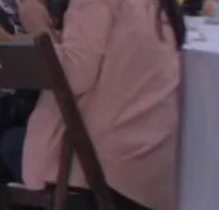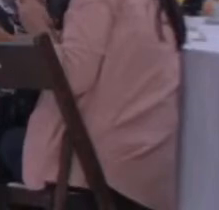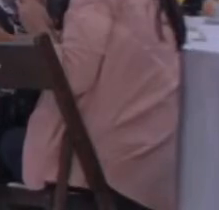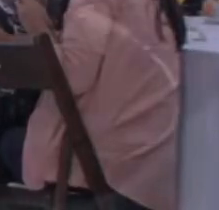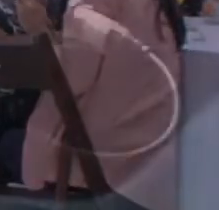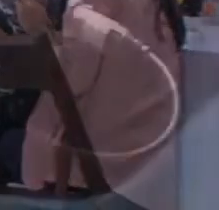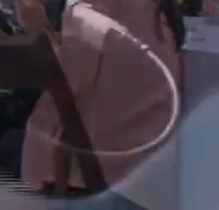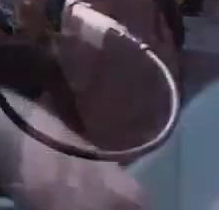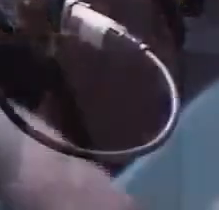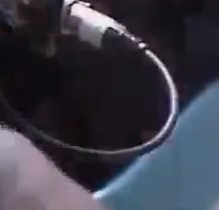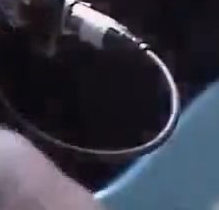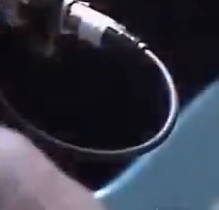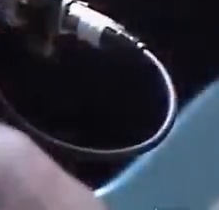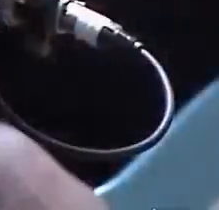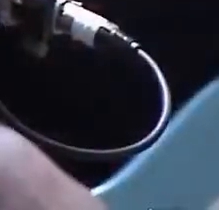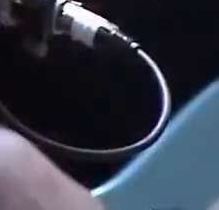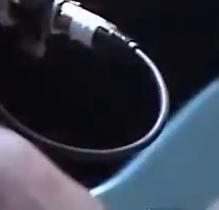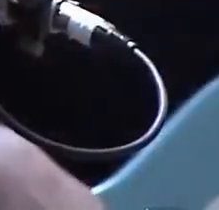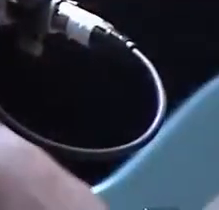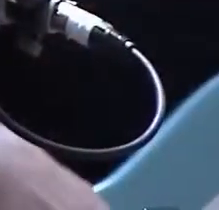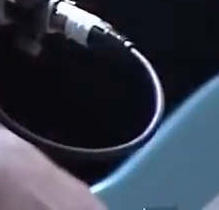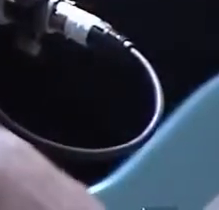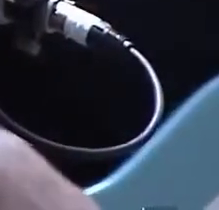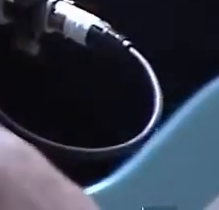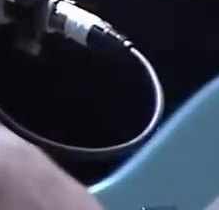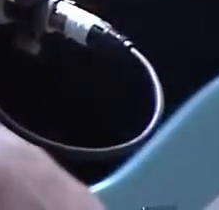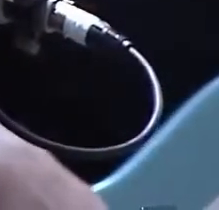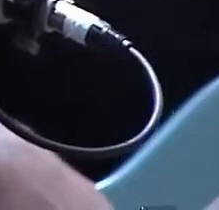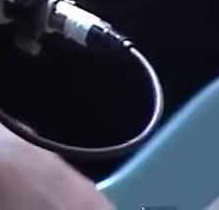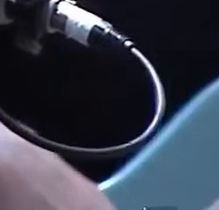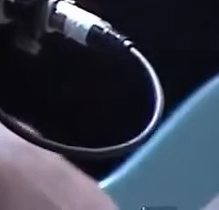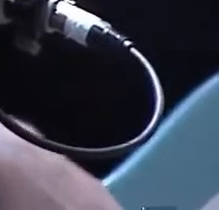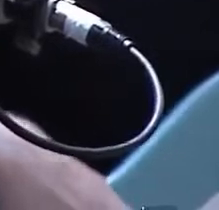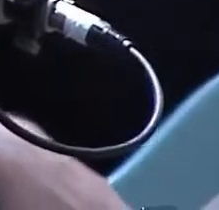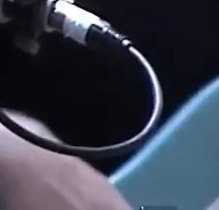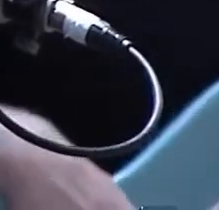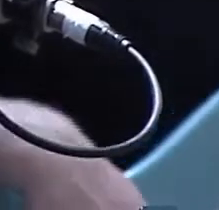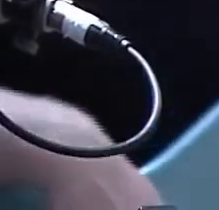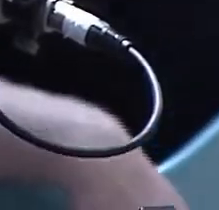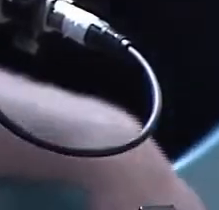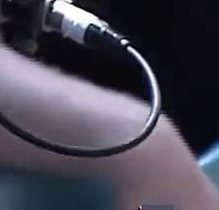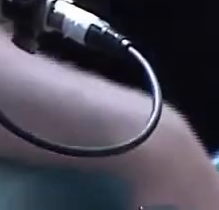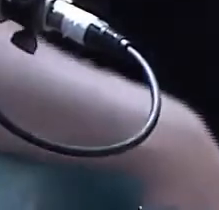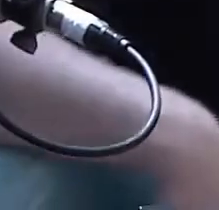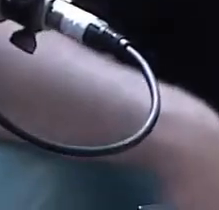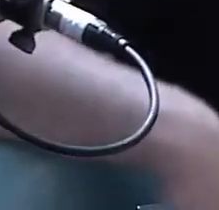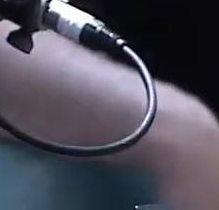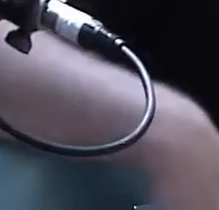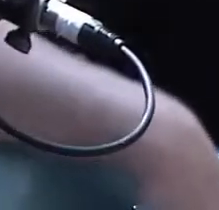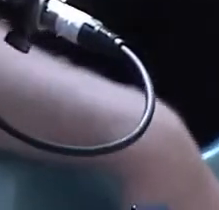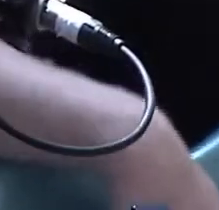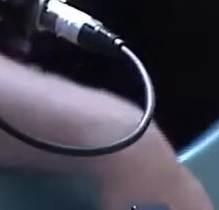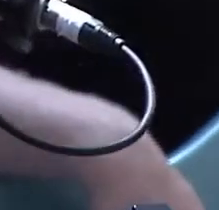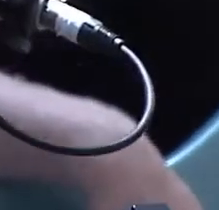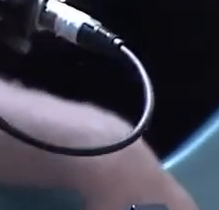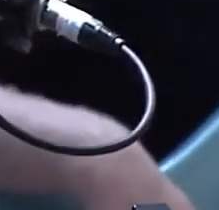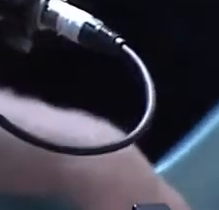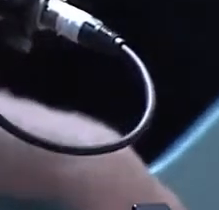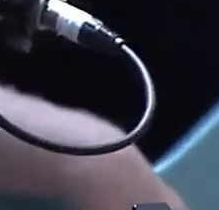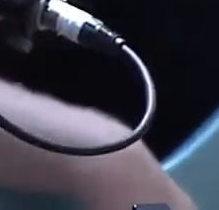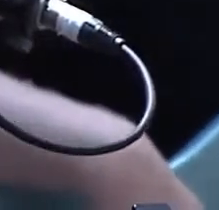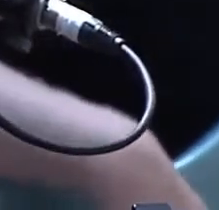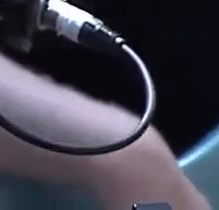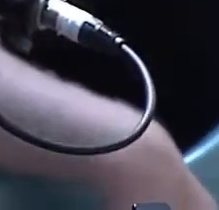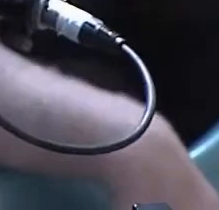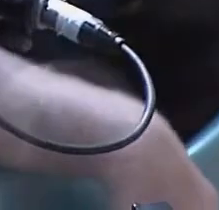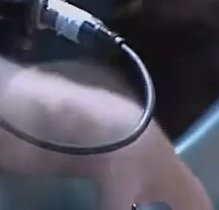nuevo, yo voy a caminar. Y andar, y andar, y andar, y andar.